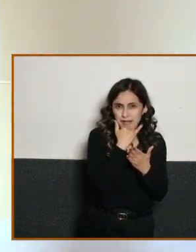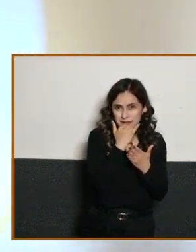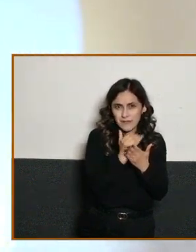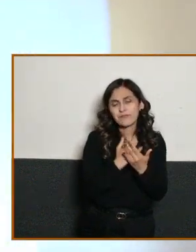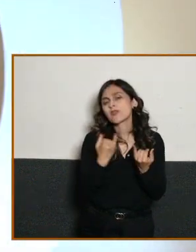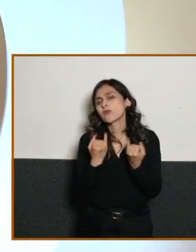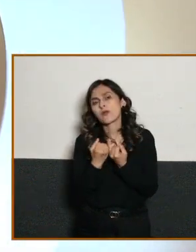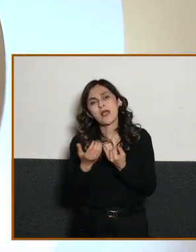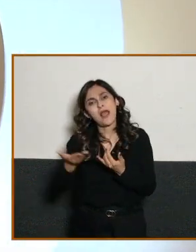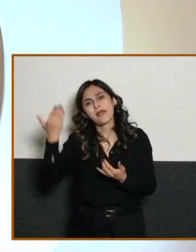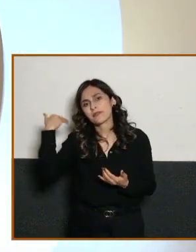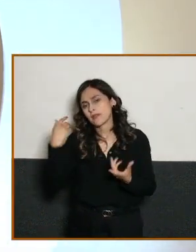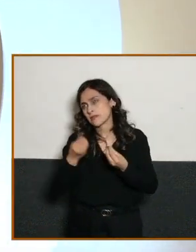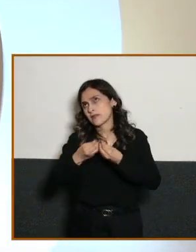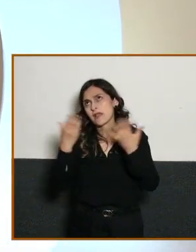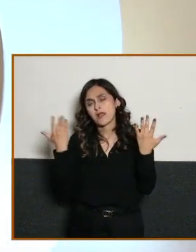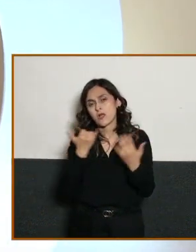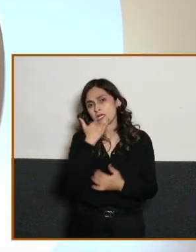menos. Ojo, ¿eh?